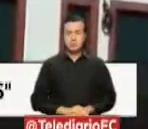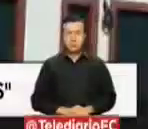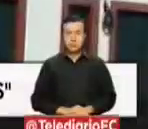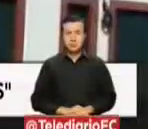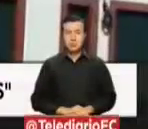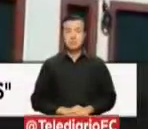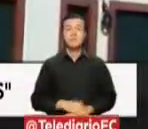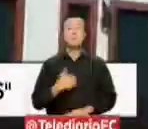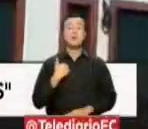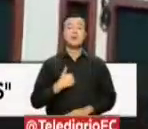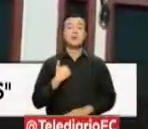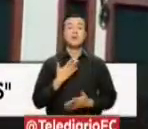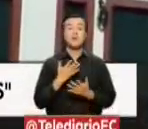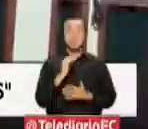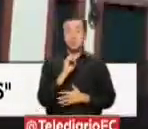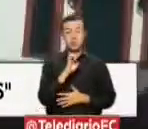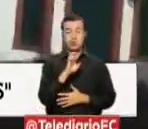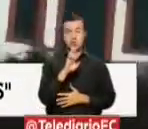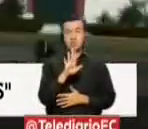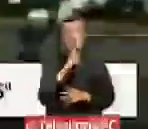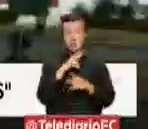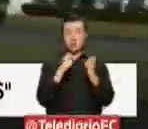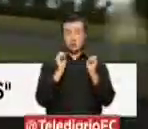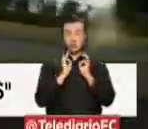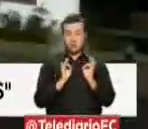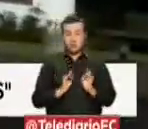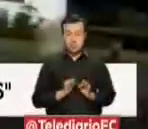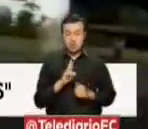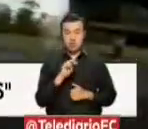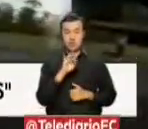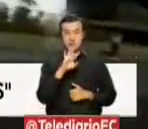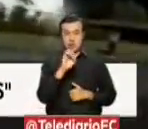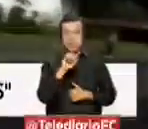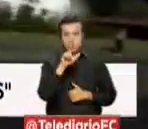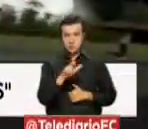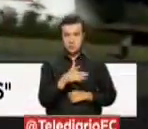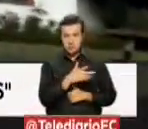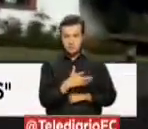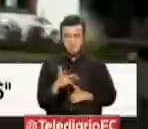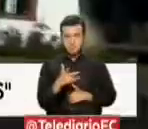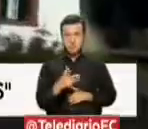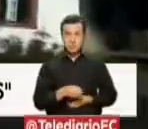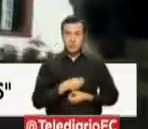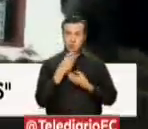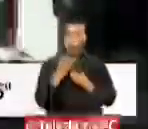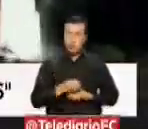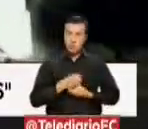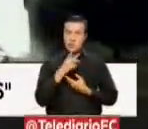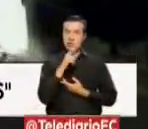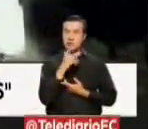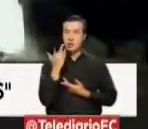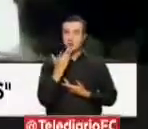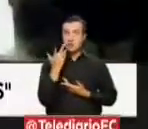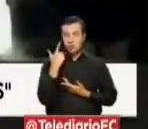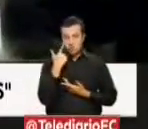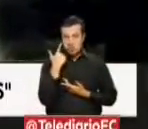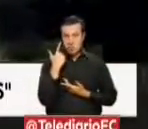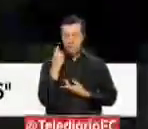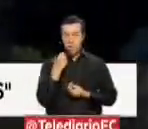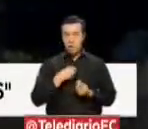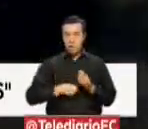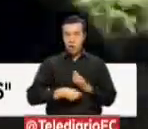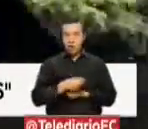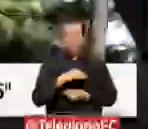Y también en Argentina, Óscar Centeno, el ex chofer de Roberto Baratta, no solo detalló minuciosamente entre quiénes y por dónde circuló el dinero